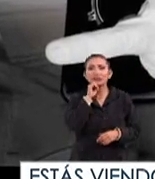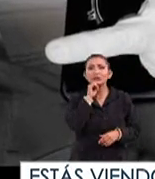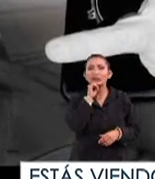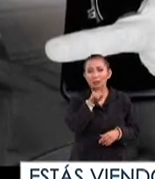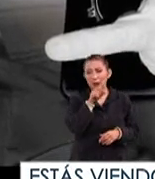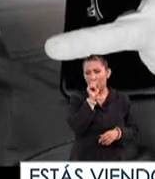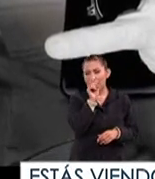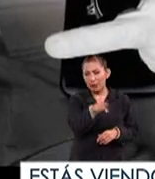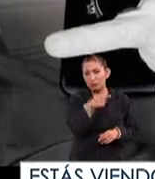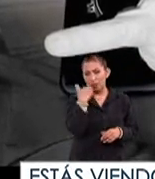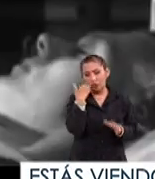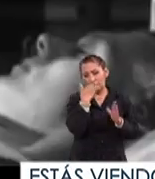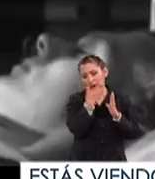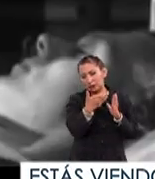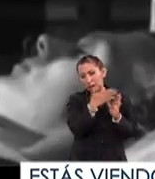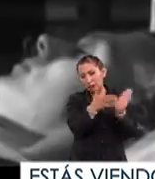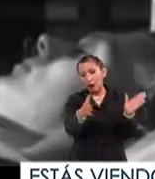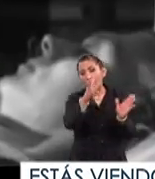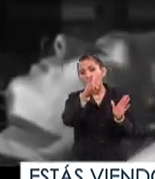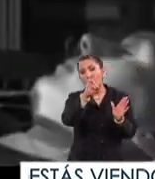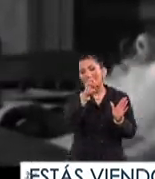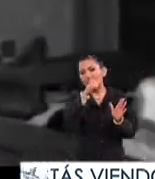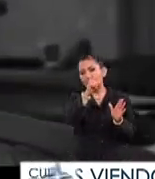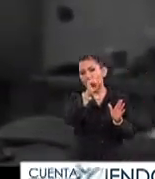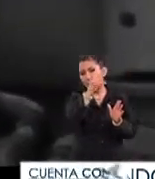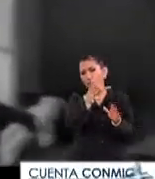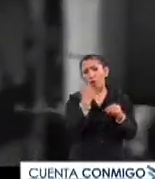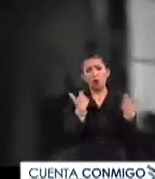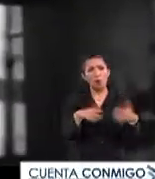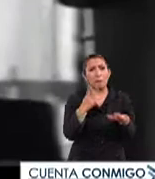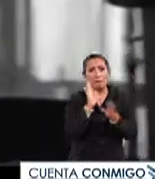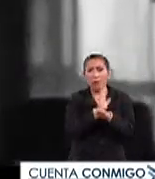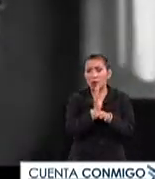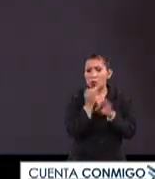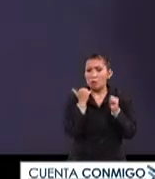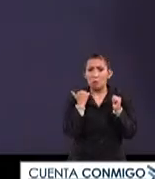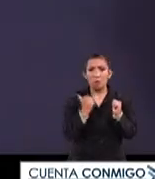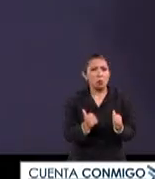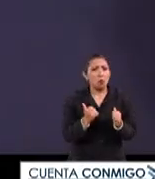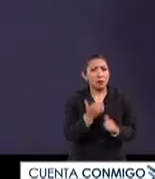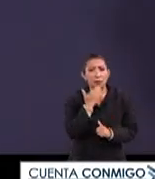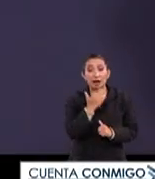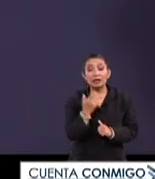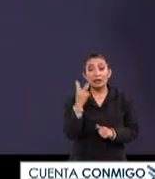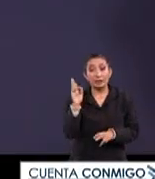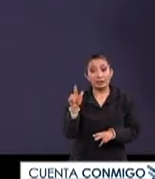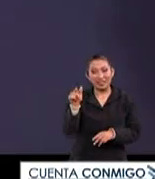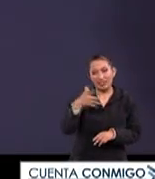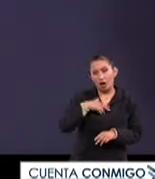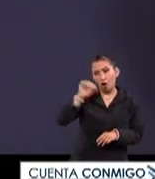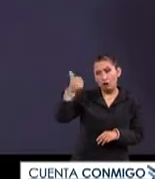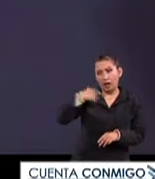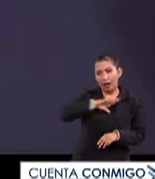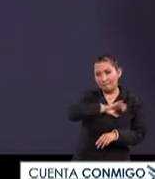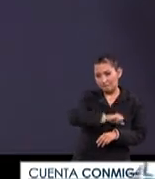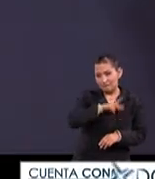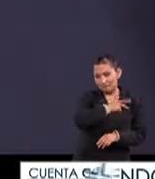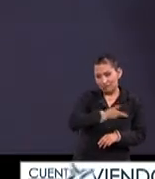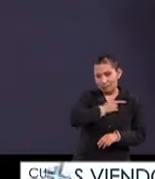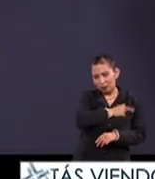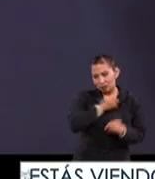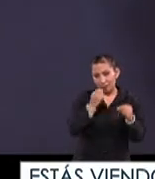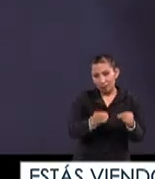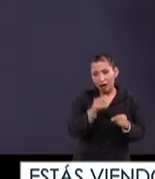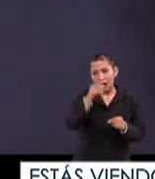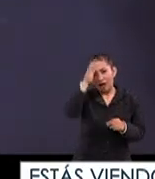También justo en esa época está Vértigo, que es una gran película. Claro. Y la verdad también tengo de mis favoritas, ¿no?